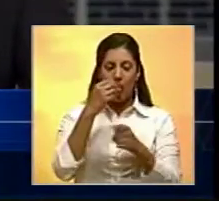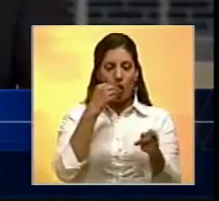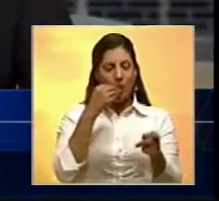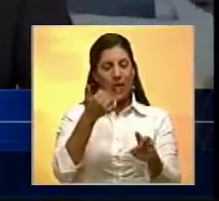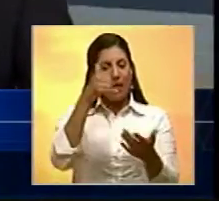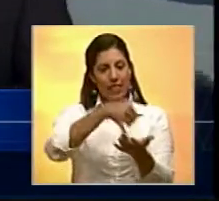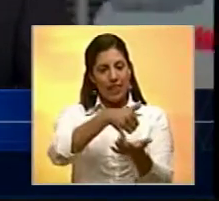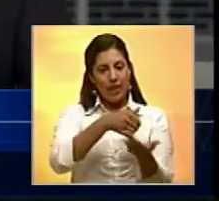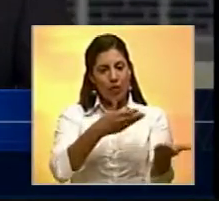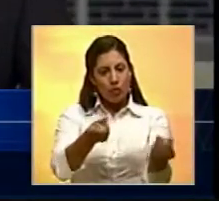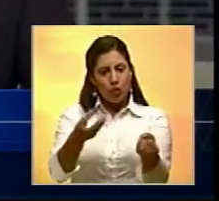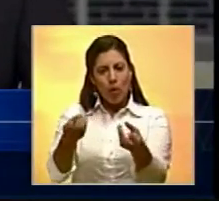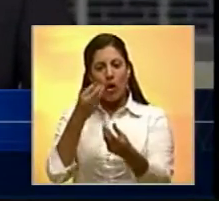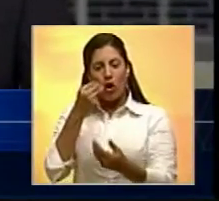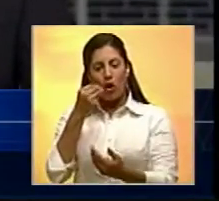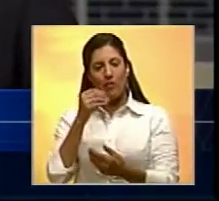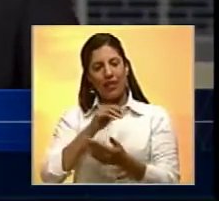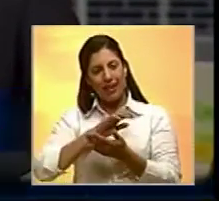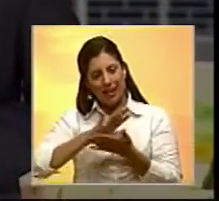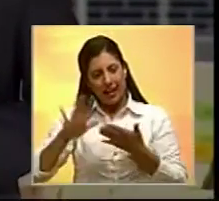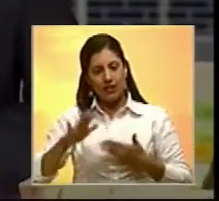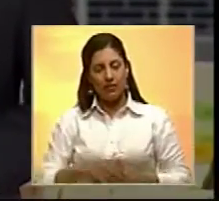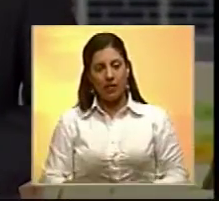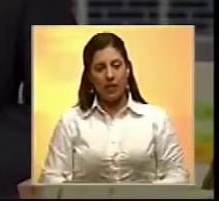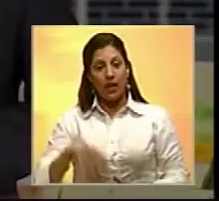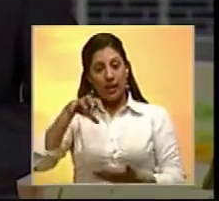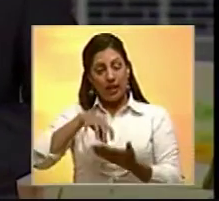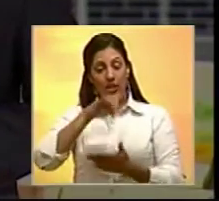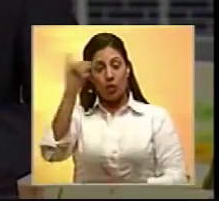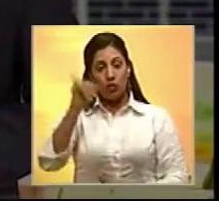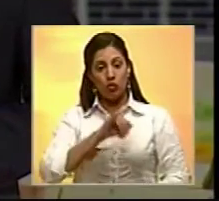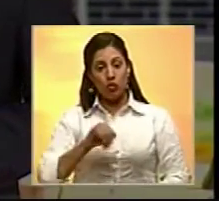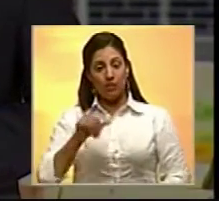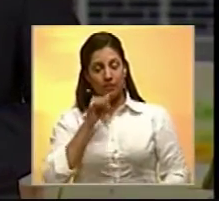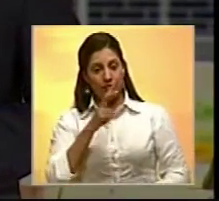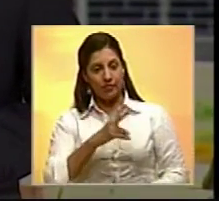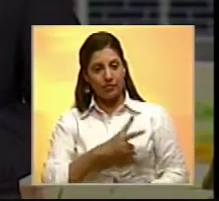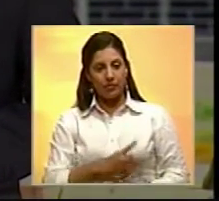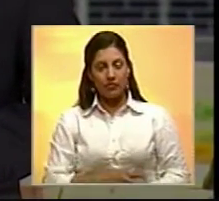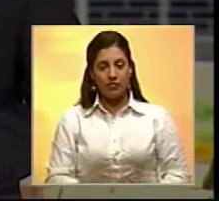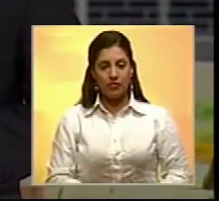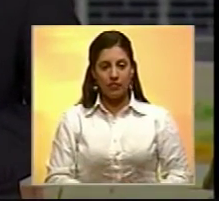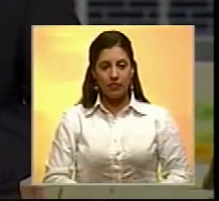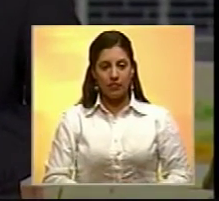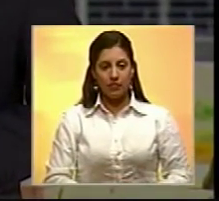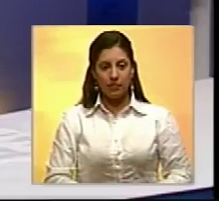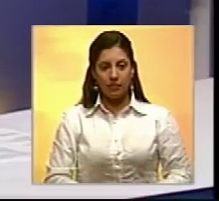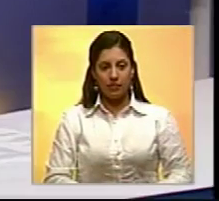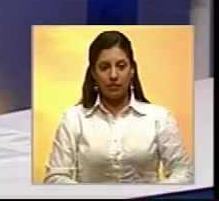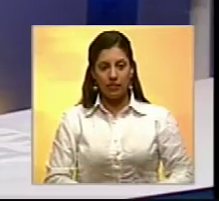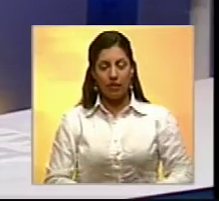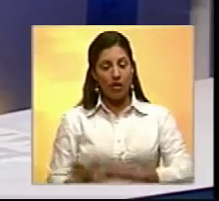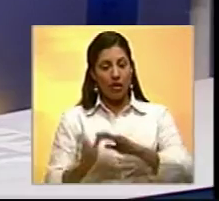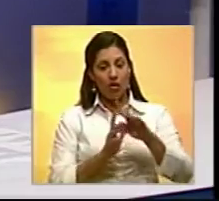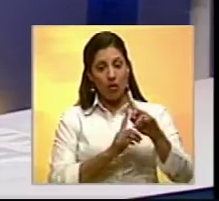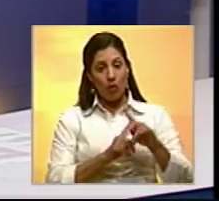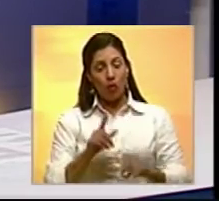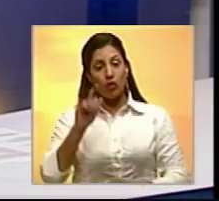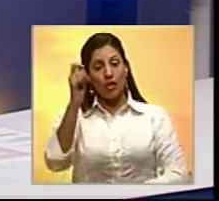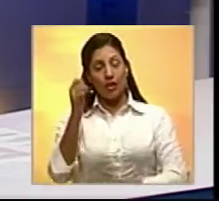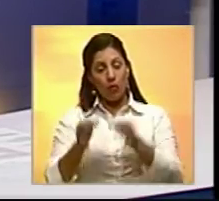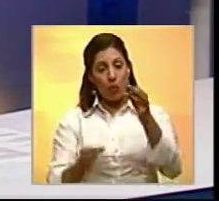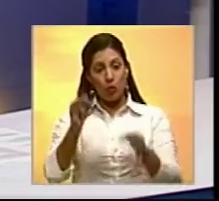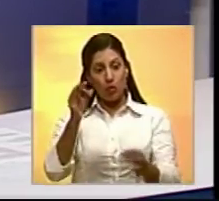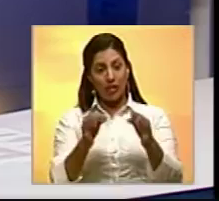más vulnerables y necesitados de la entidad. En el estado de Zulia, José Leonardo Nava, Noticiero Venevisión. El Tribunal Supremo